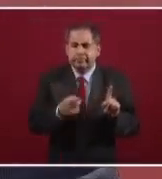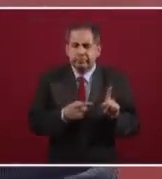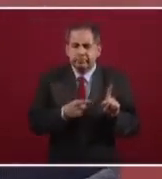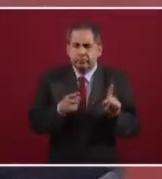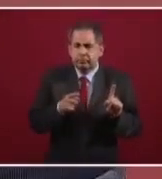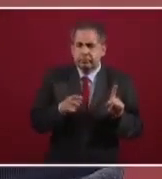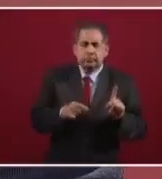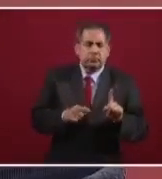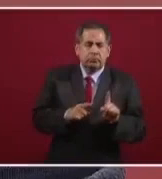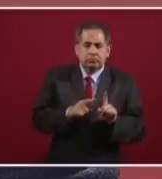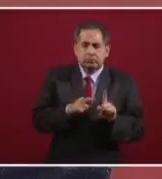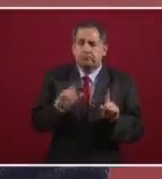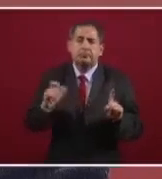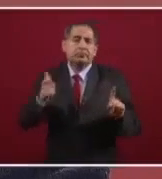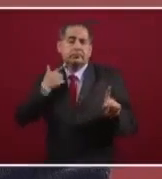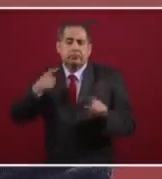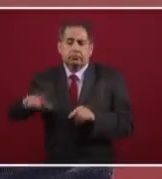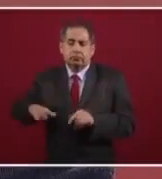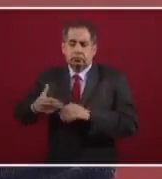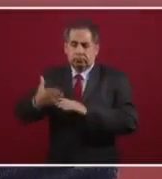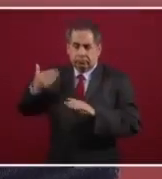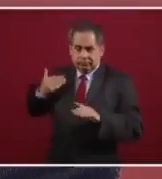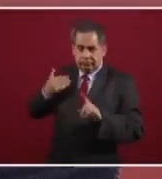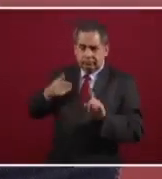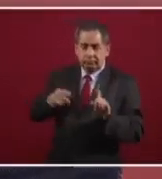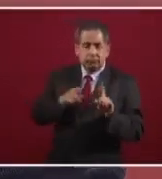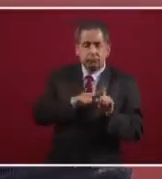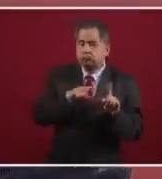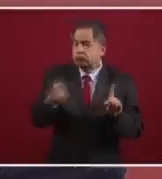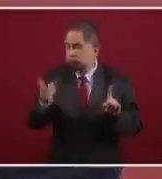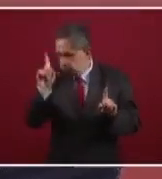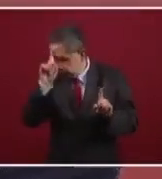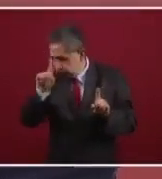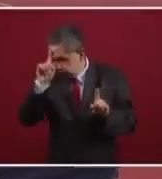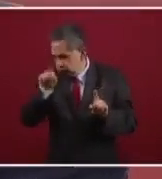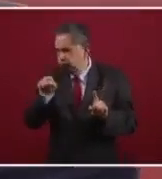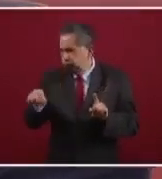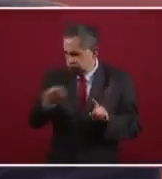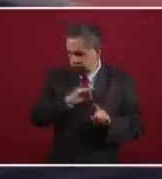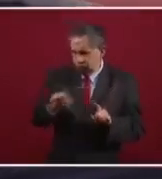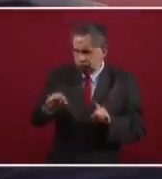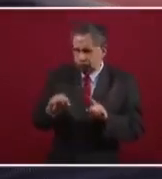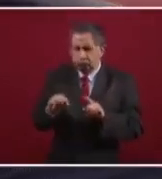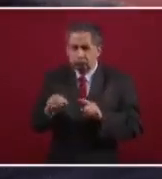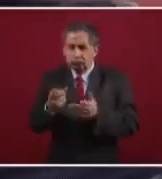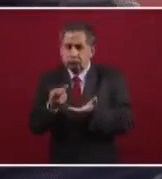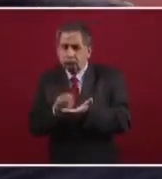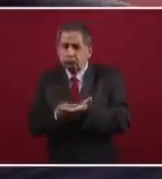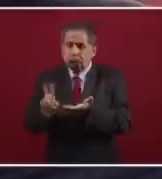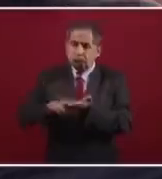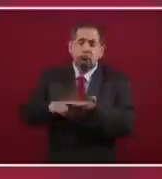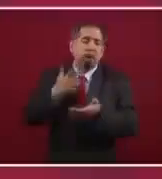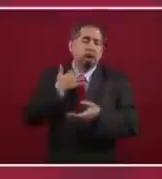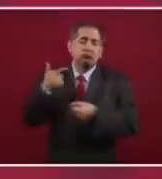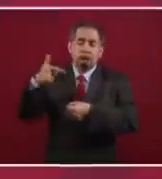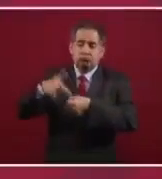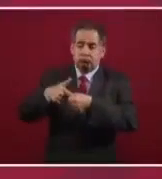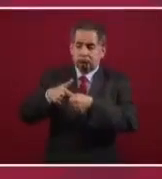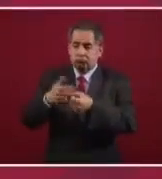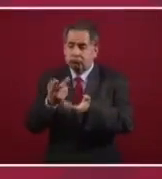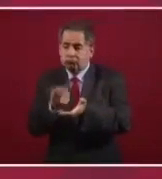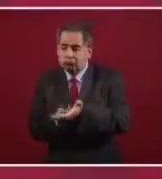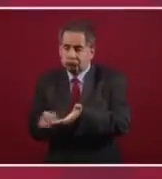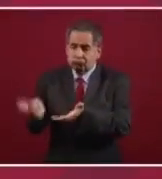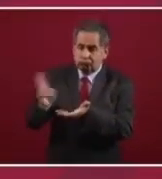al gobierno pasado que aumentara al doble la gasolina, el precio de la